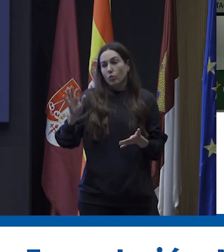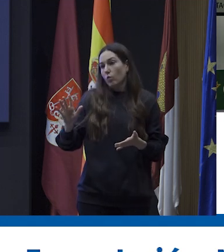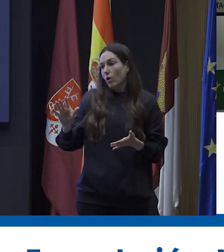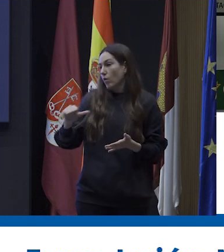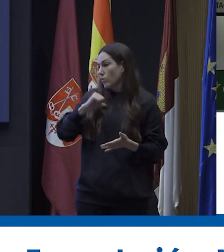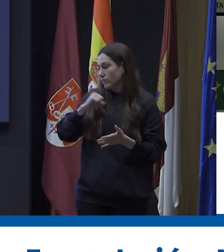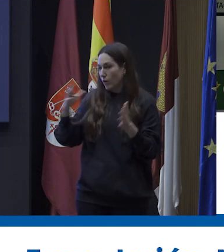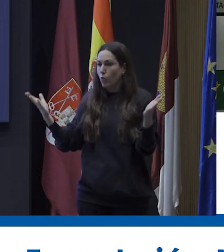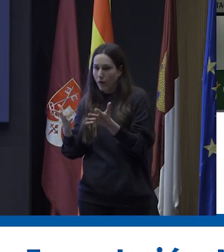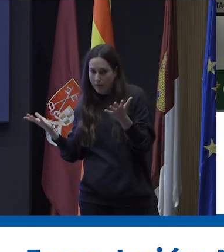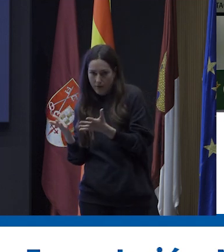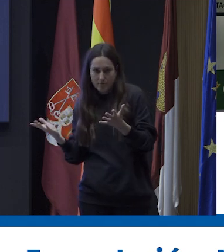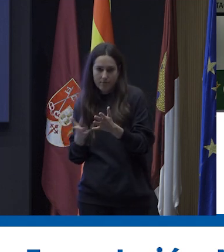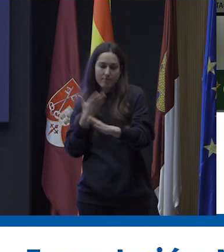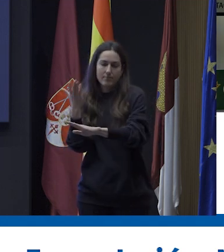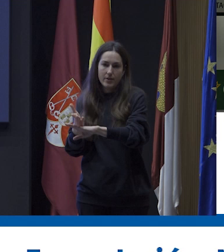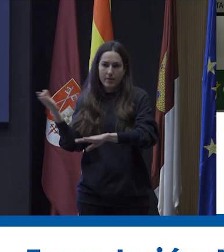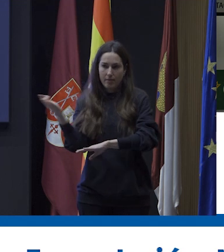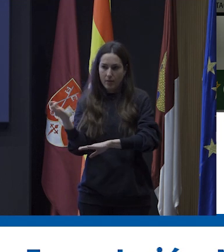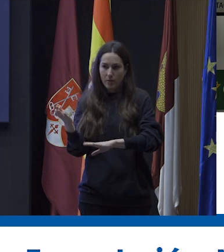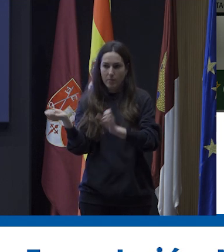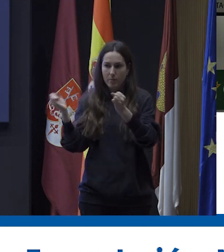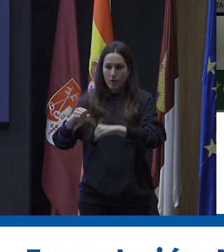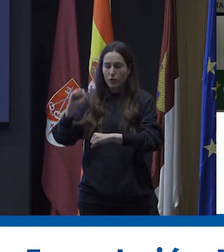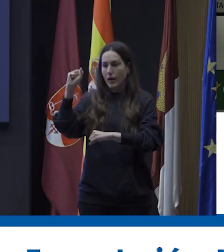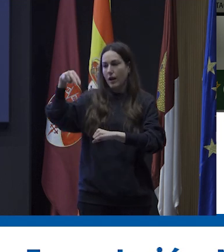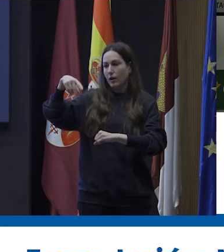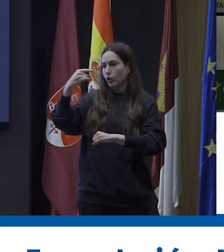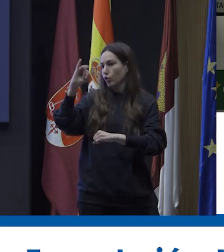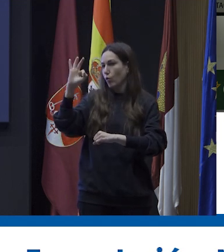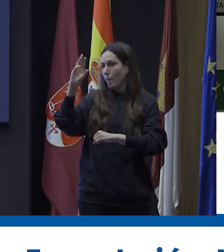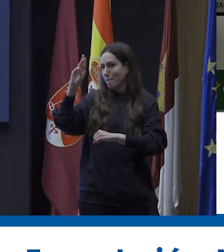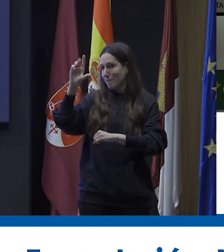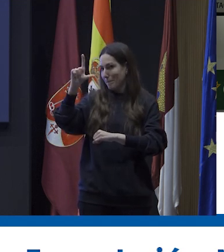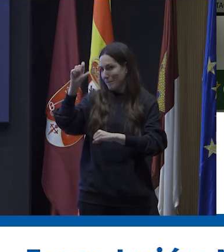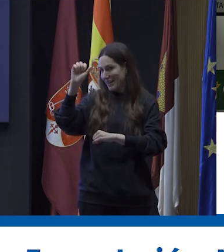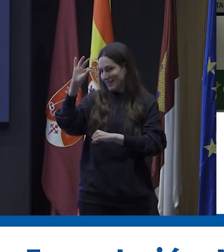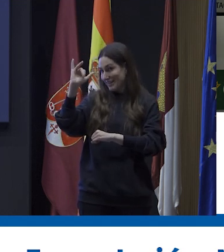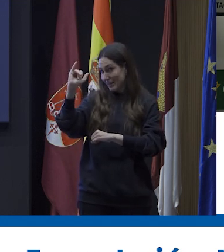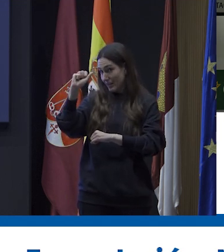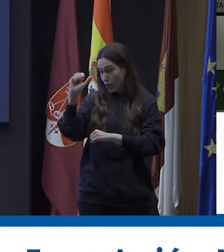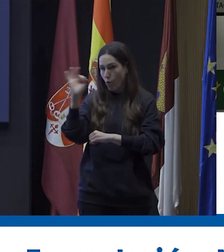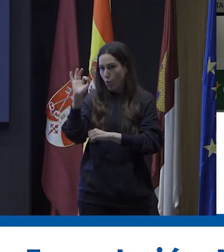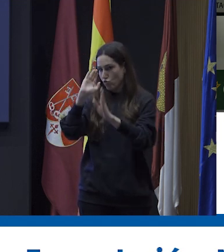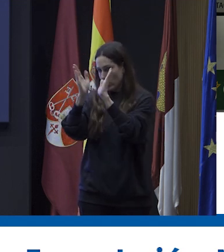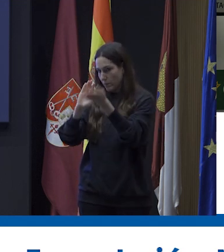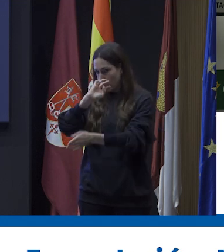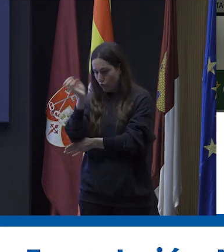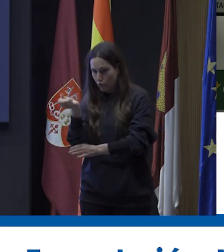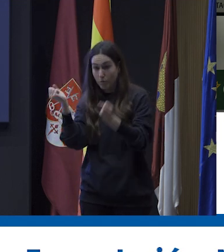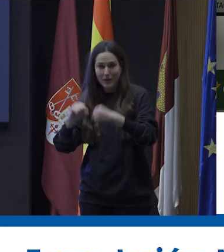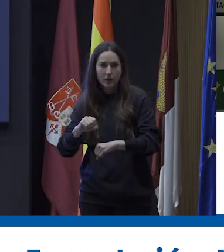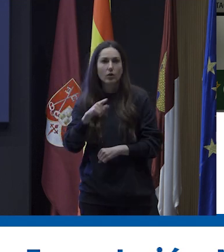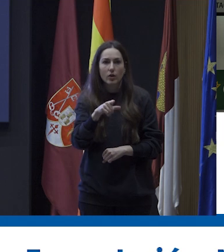de emergencias, de urgencias, donde se le puede hacer una angioplastia o aplicar algún otro tipo de tratamiento, ¿vale? Entonces, esto sí que